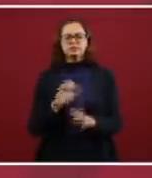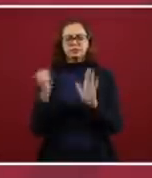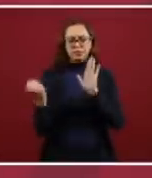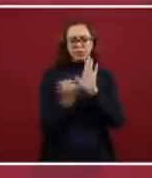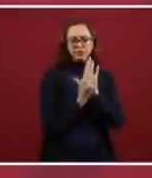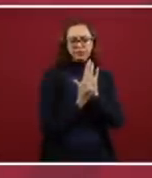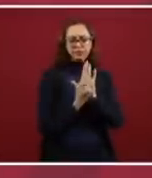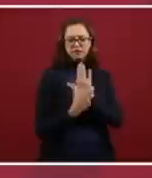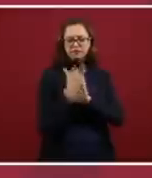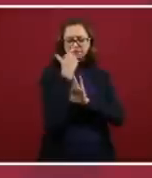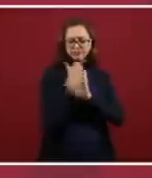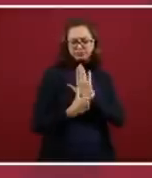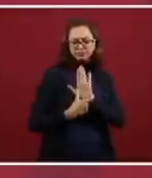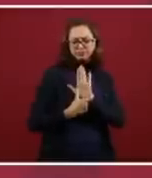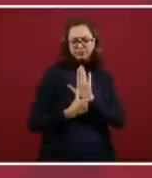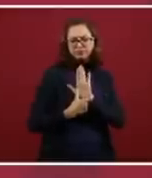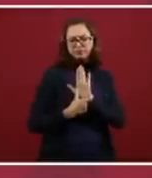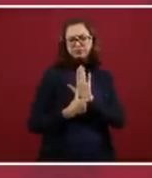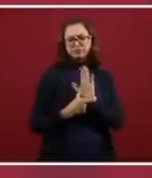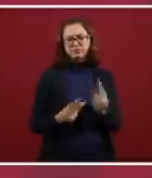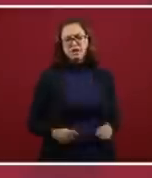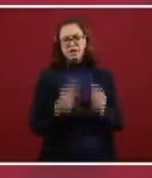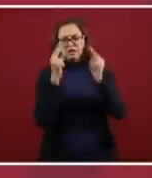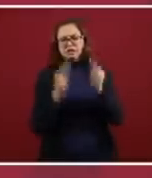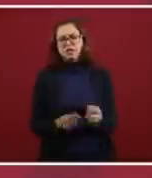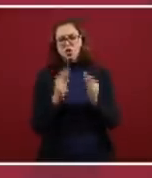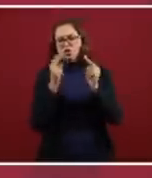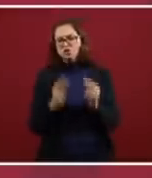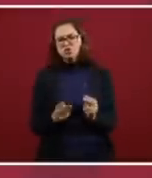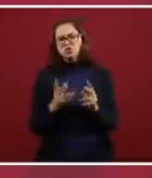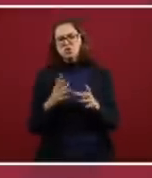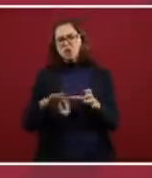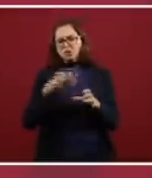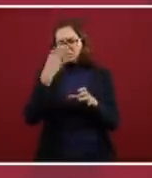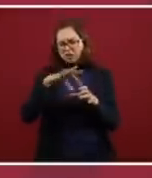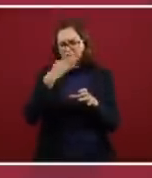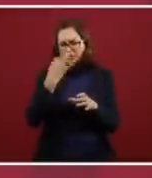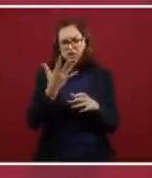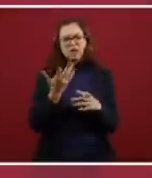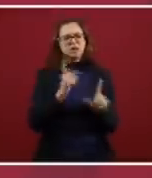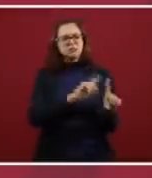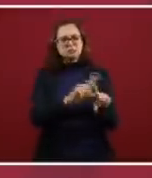para los productos elaborados,